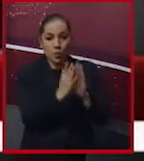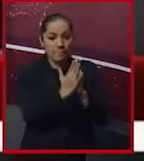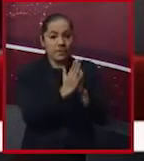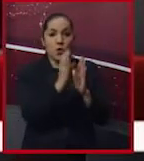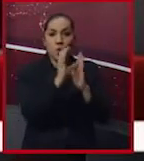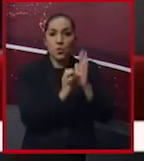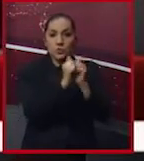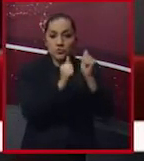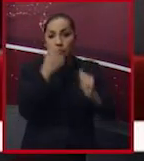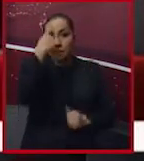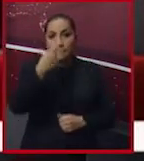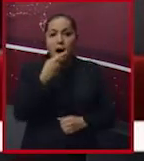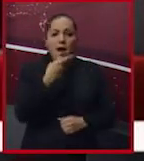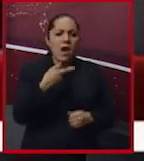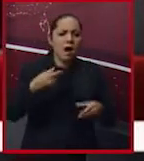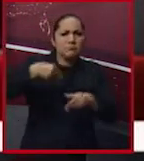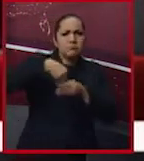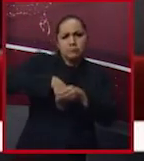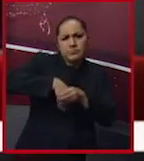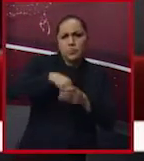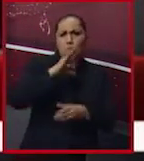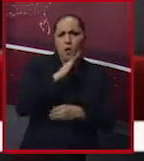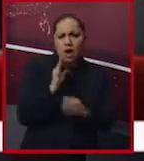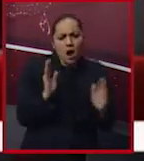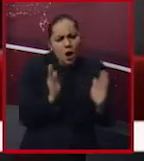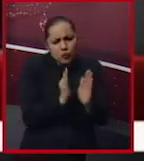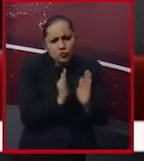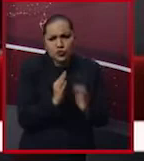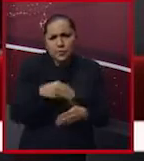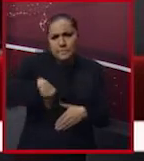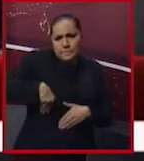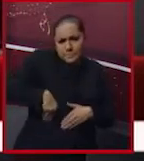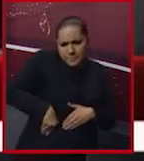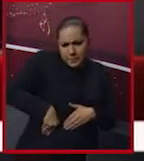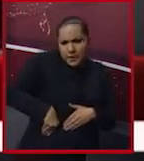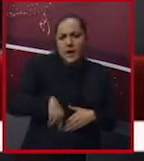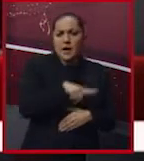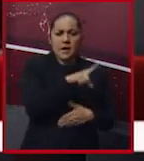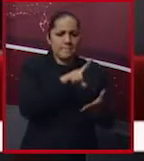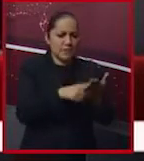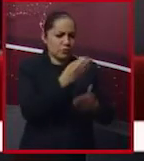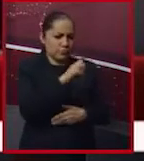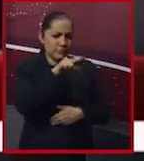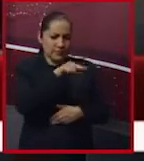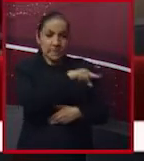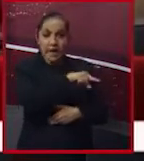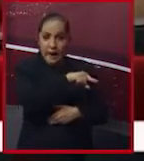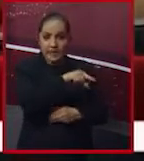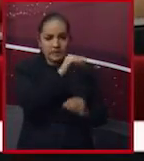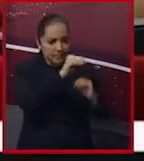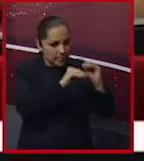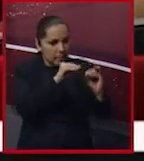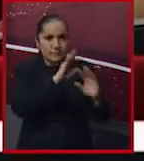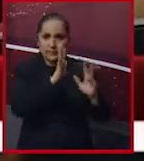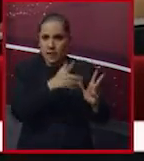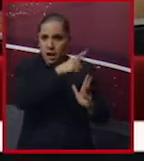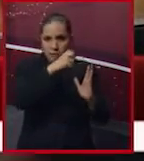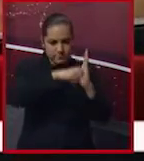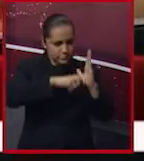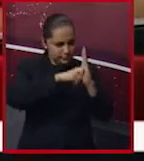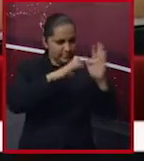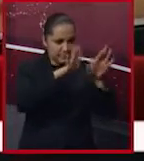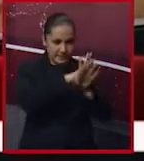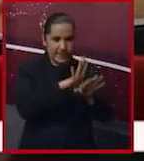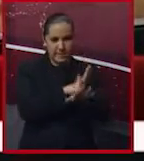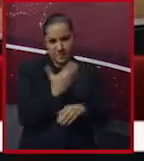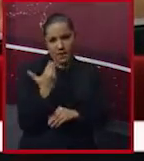desde 2016 y 2017 y que contiene las últimas reformas que se